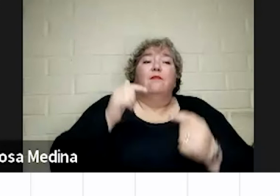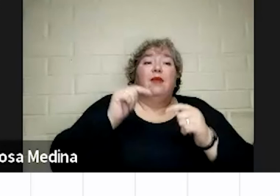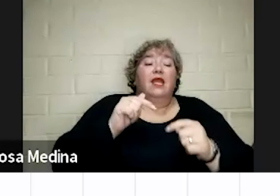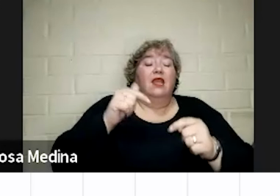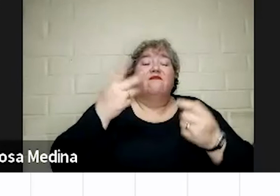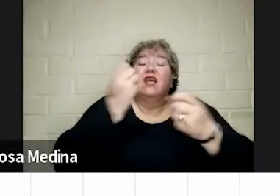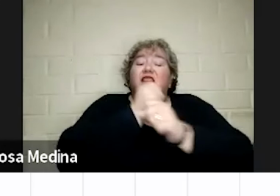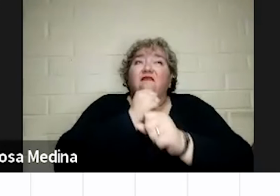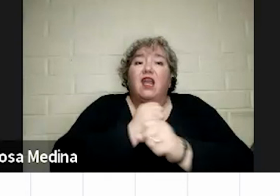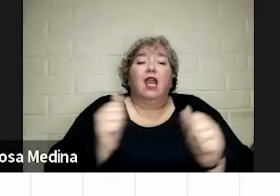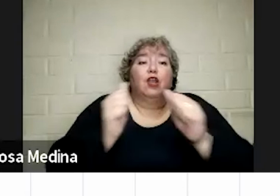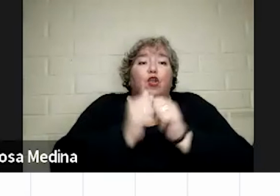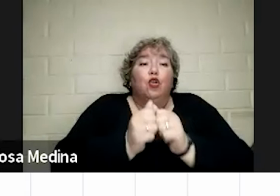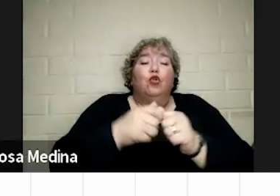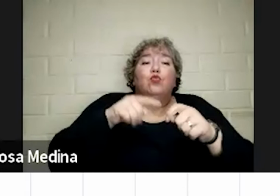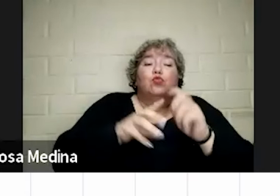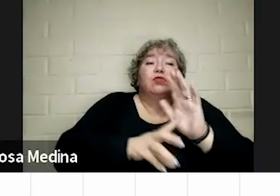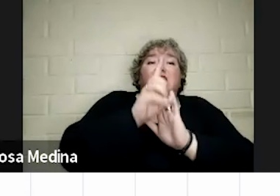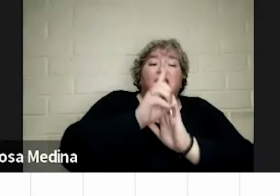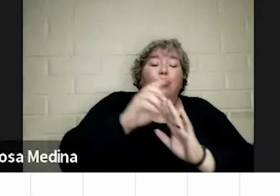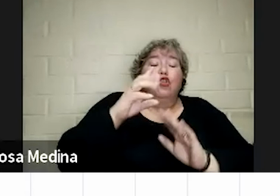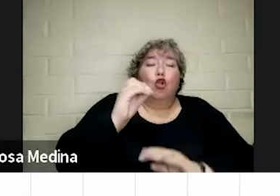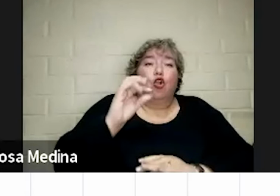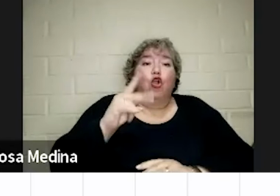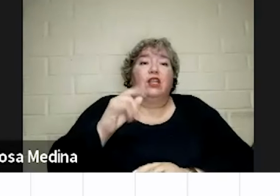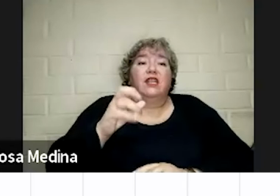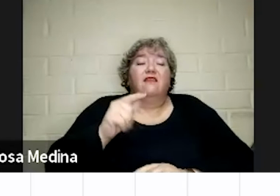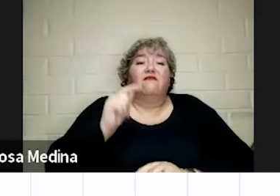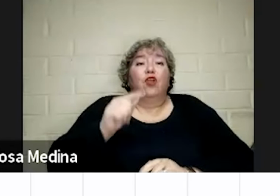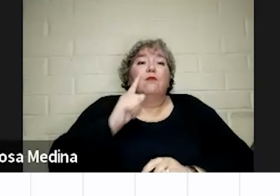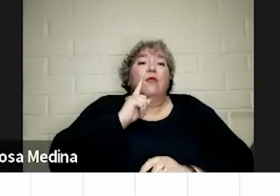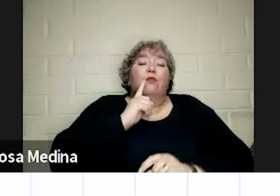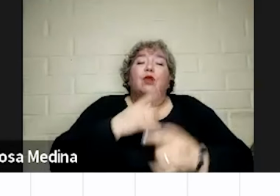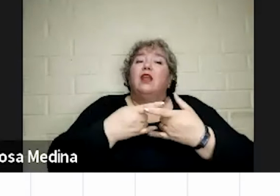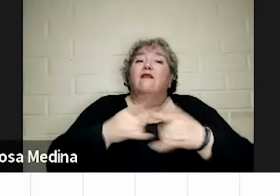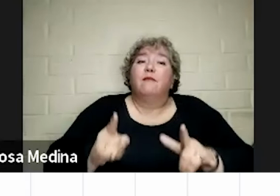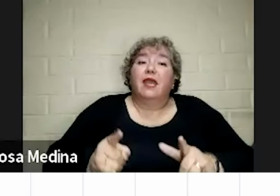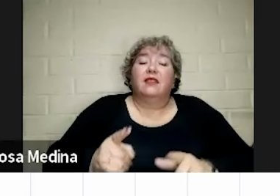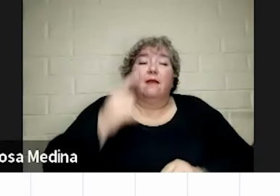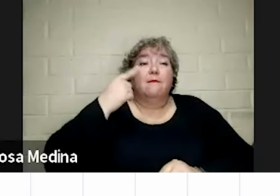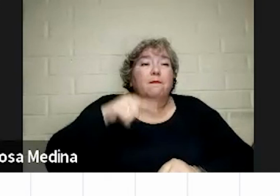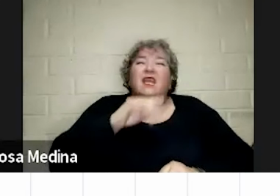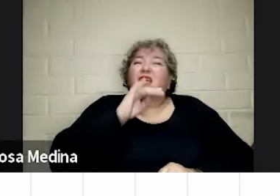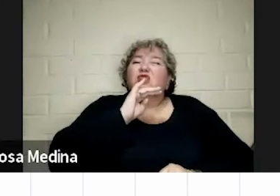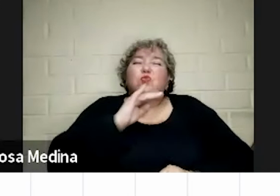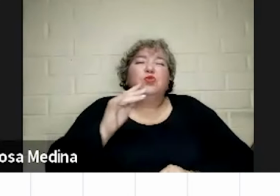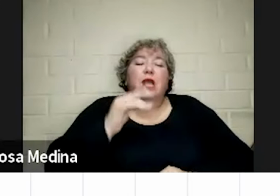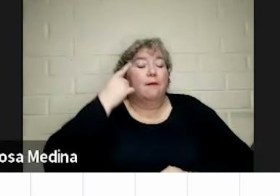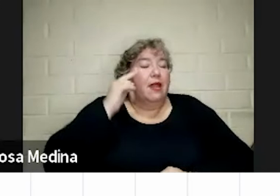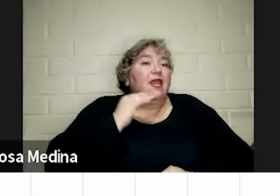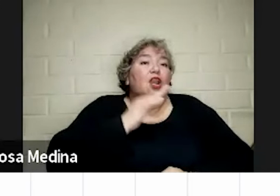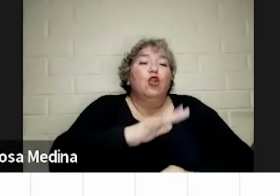nuestro desarrollo cognitivo, ¿cierto? Y a la creatividad para llegar a cumplir nuestras metas. ¿Para qué nos sirve, en el fondo? Que los niños sepan para qué nos